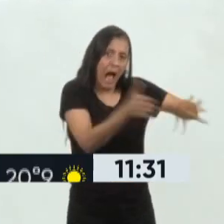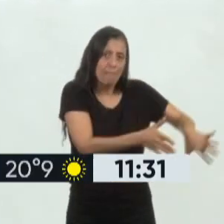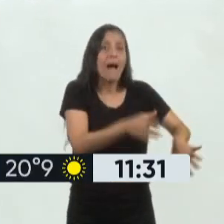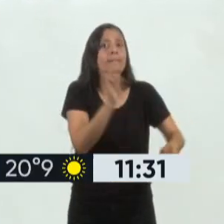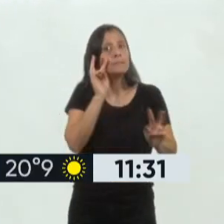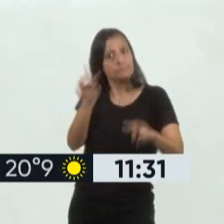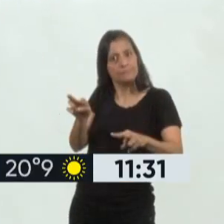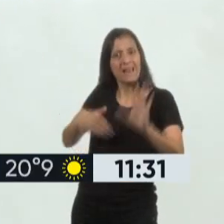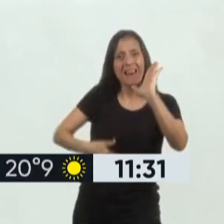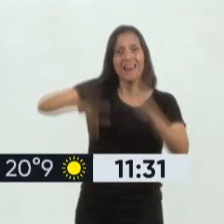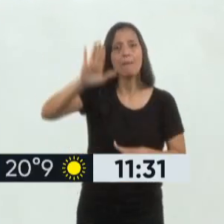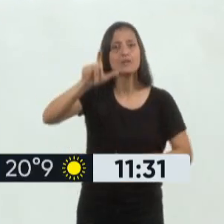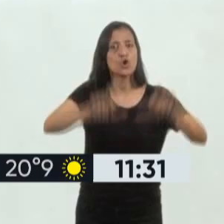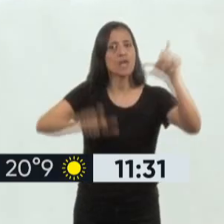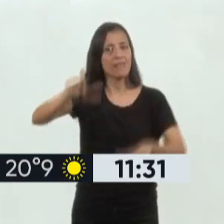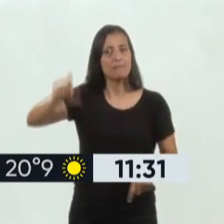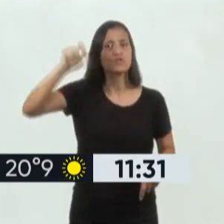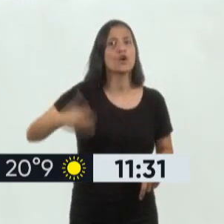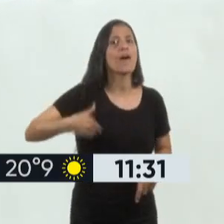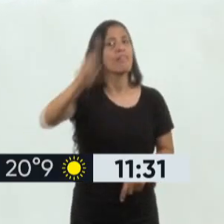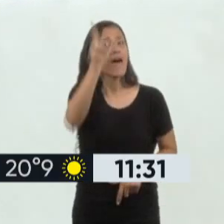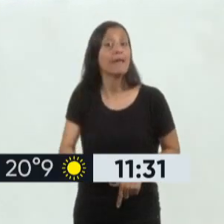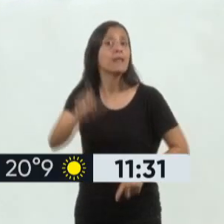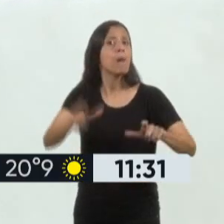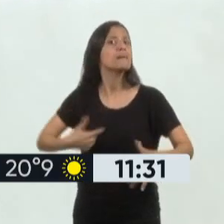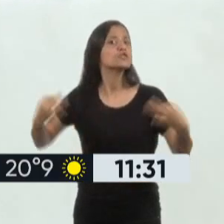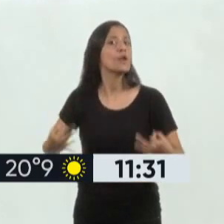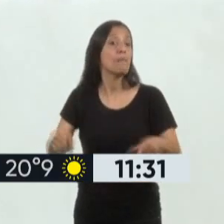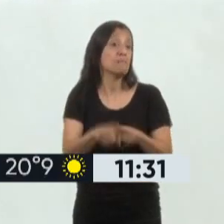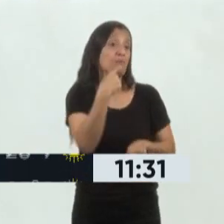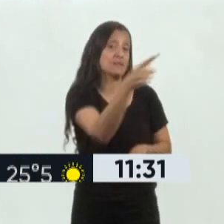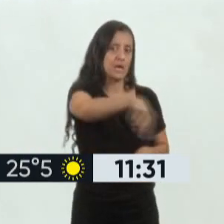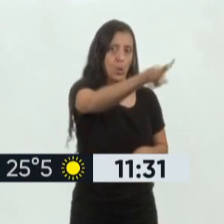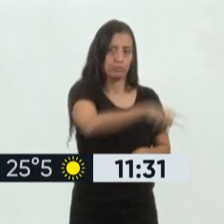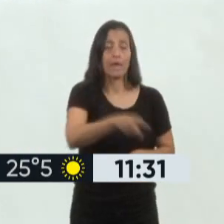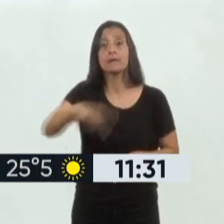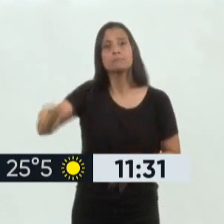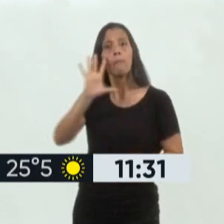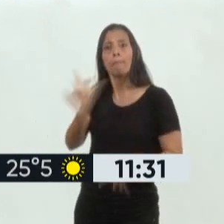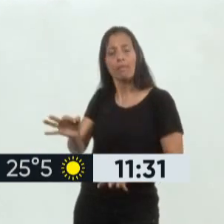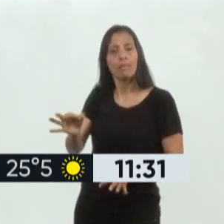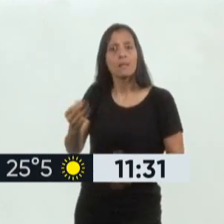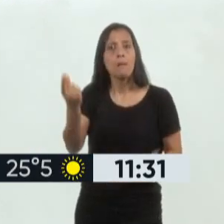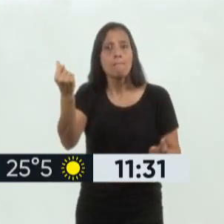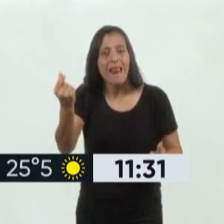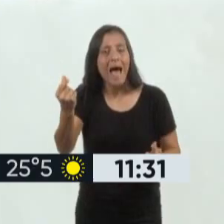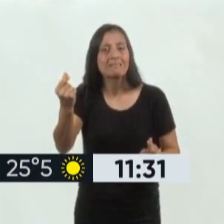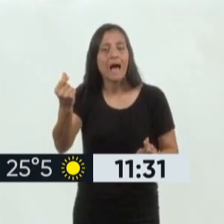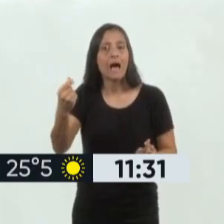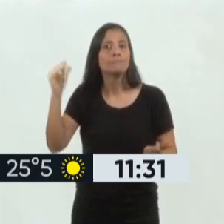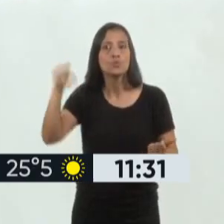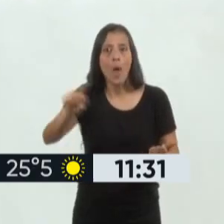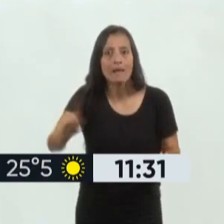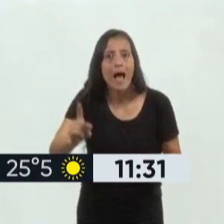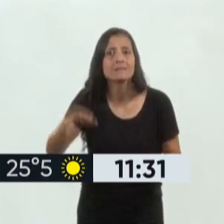mayoría de la gente, los argentinos de a pie, o de bien, como acostumbran decir ustedes, no tiene para llegar a fin de mes, los